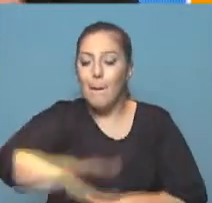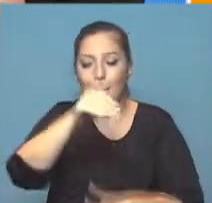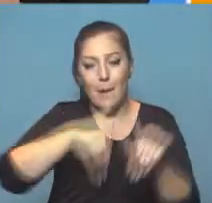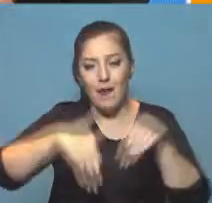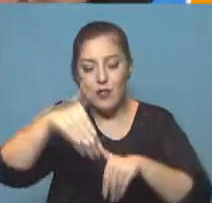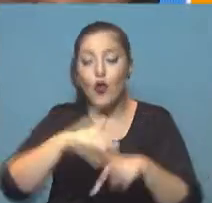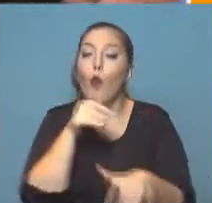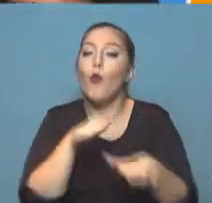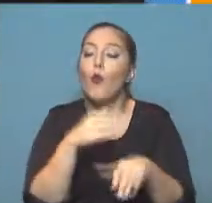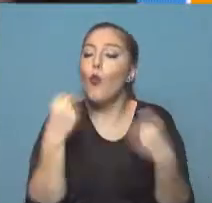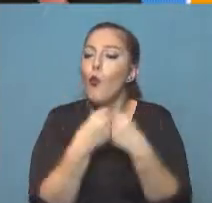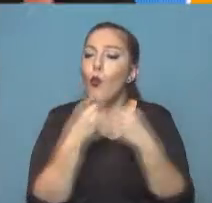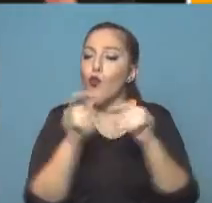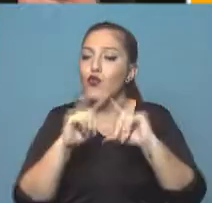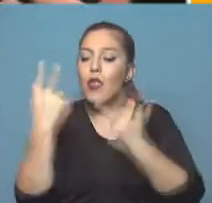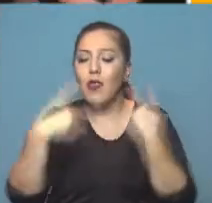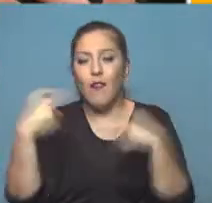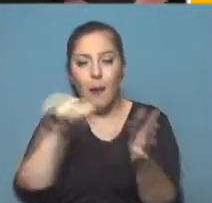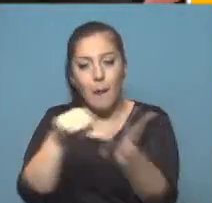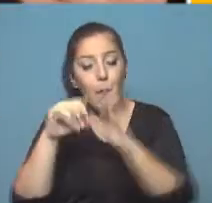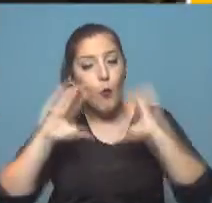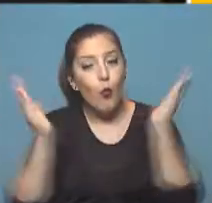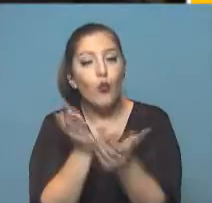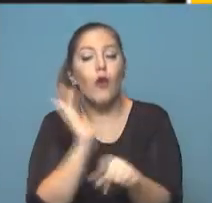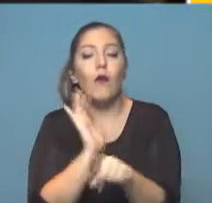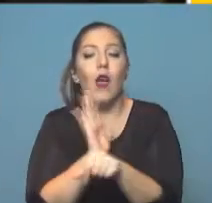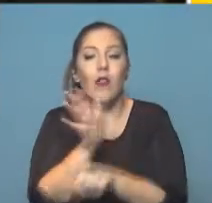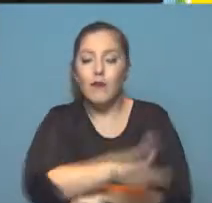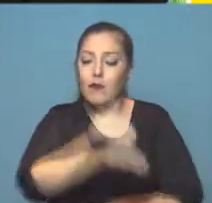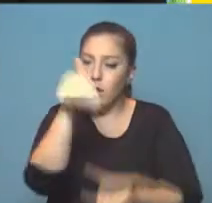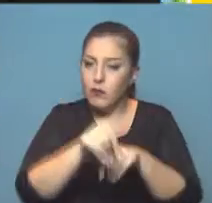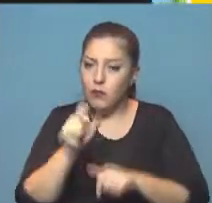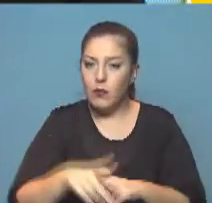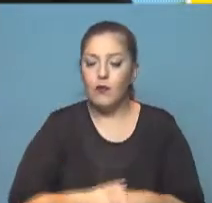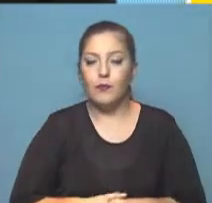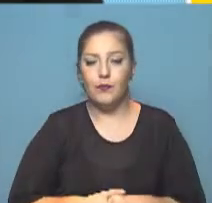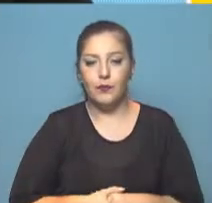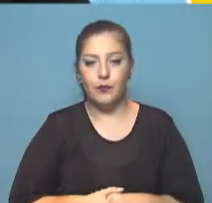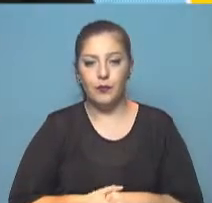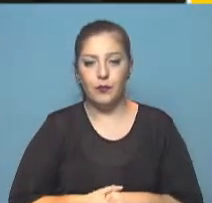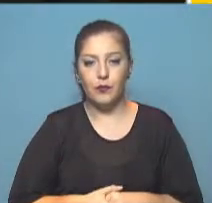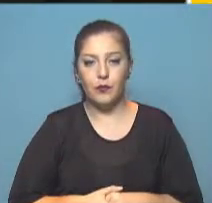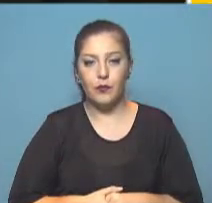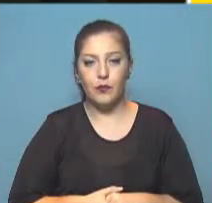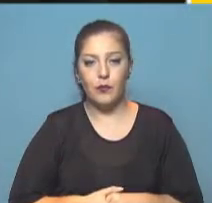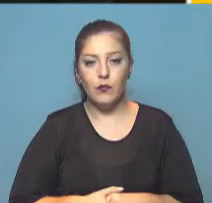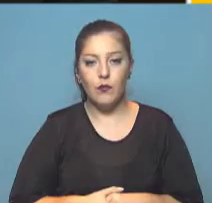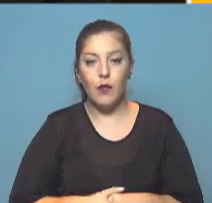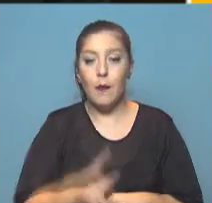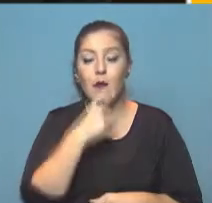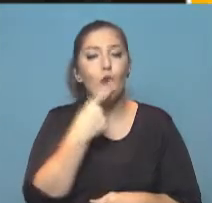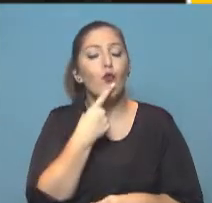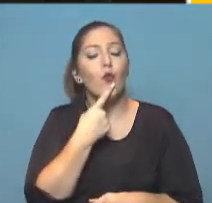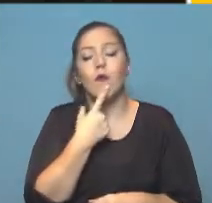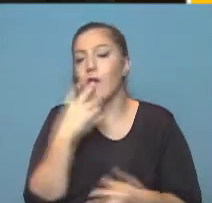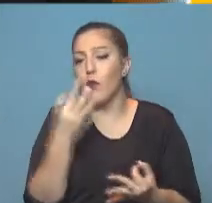un momento en el cual muchas sociedades de diferentes países del mundo están teniendo una distancia muy grande respecto de sus clases políticas. Total, creo que es una pregunta excelente,